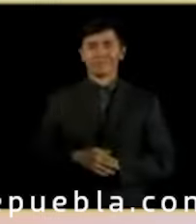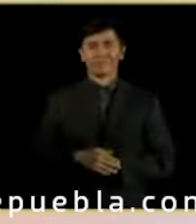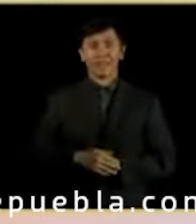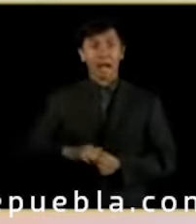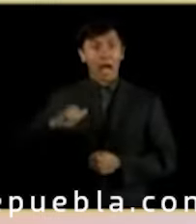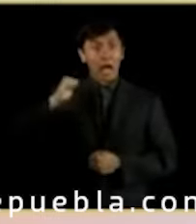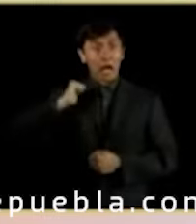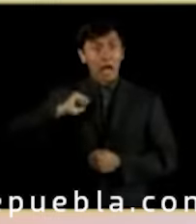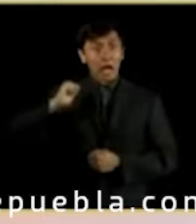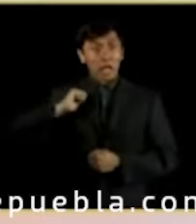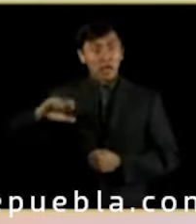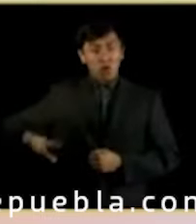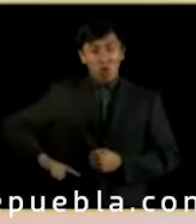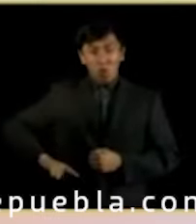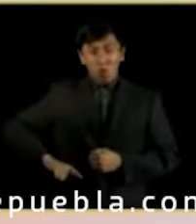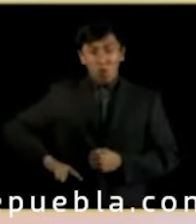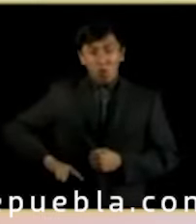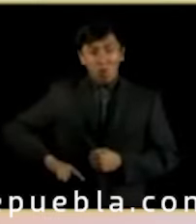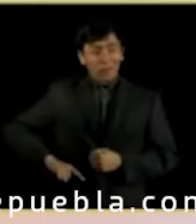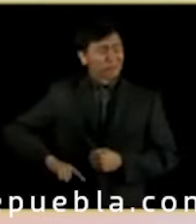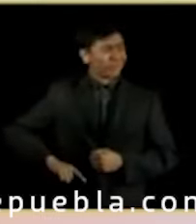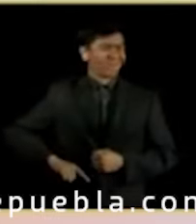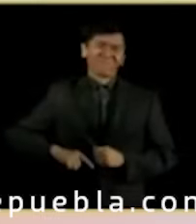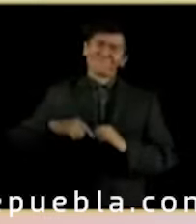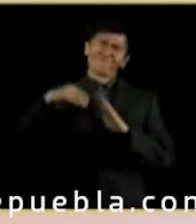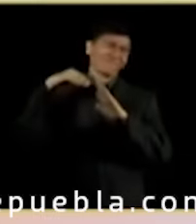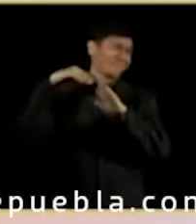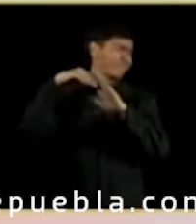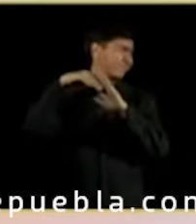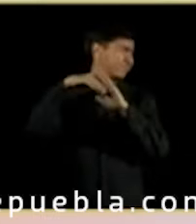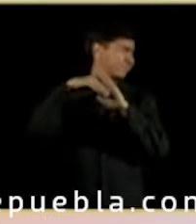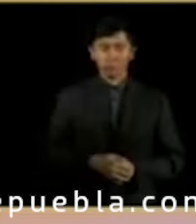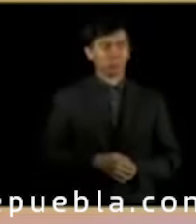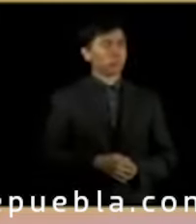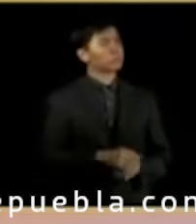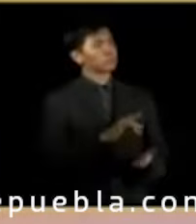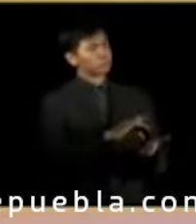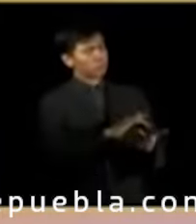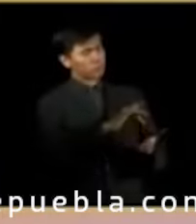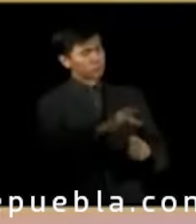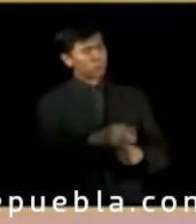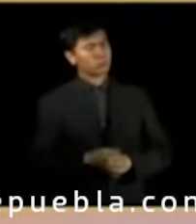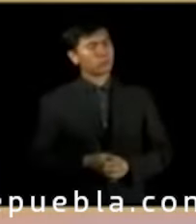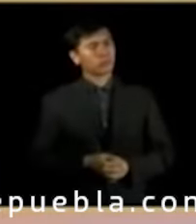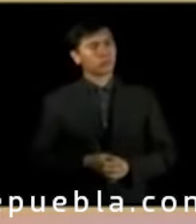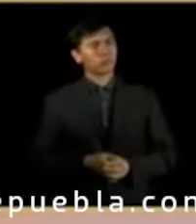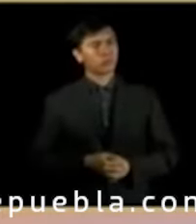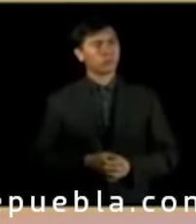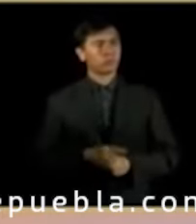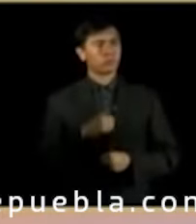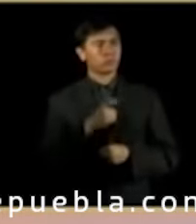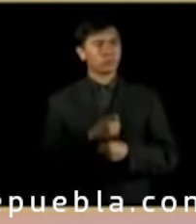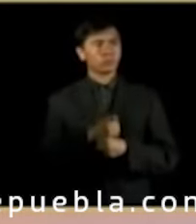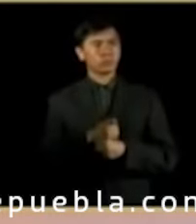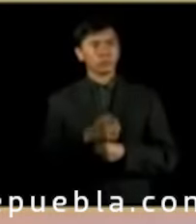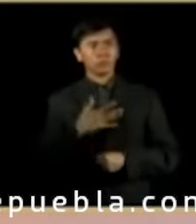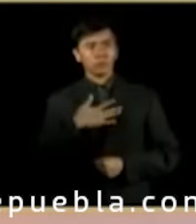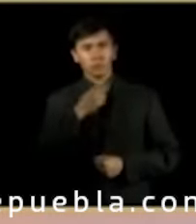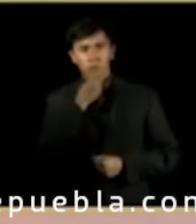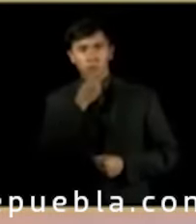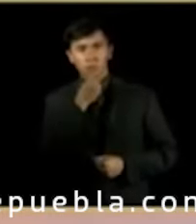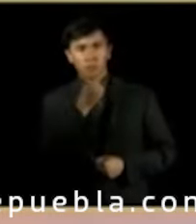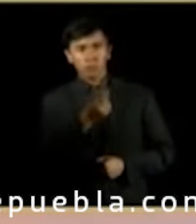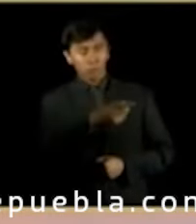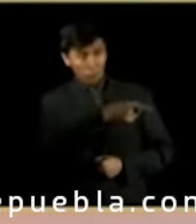me dejó la ciudad hecha pedazos, destrozada, abandonada. Fernando Morales, el candidato de Movimiento